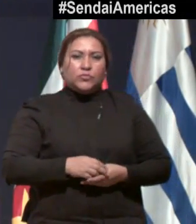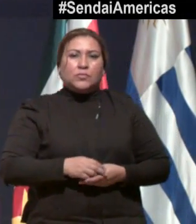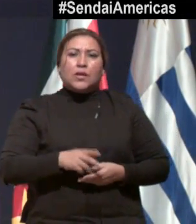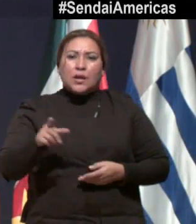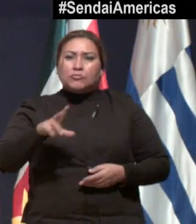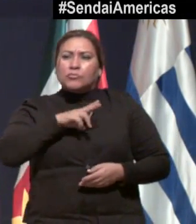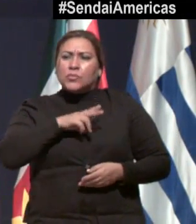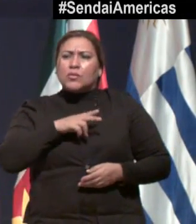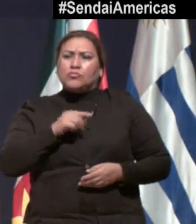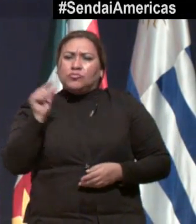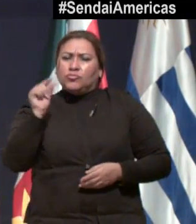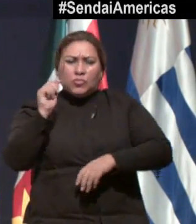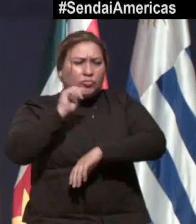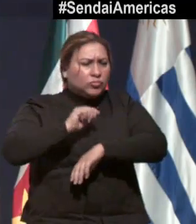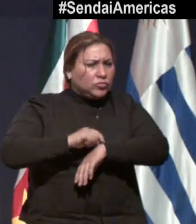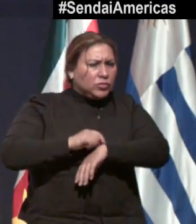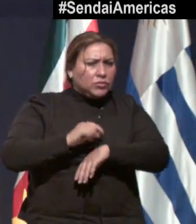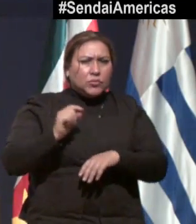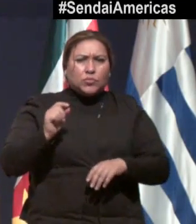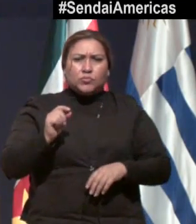un tiempo de